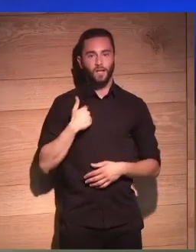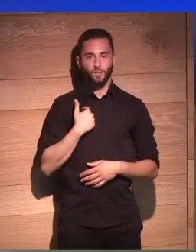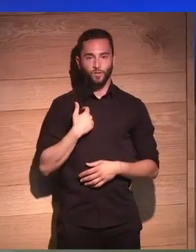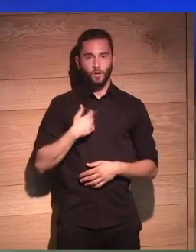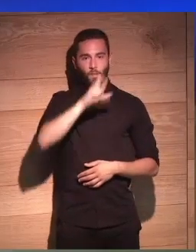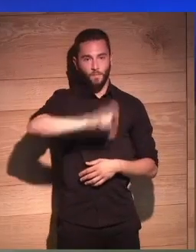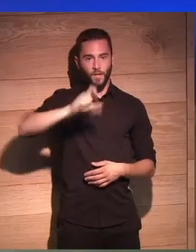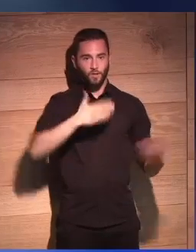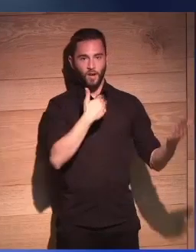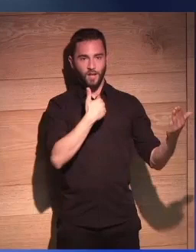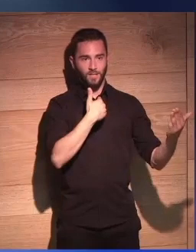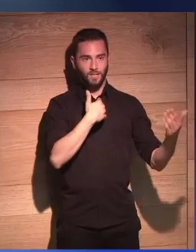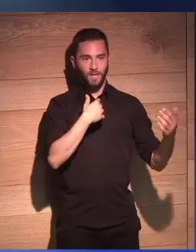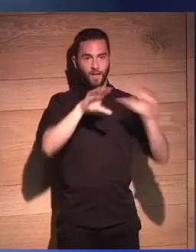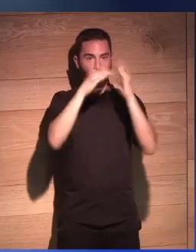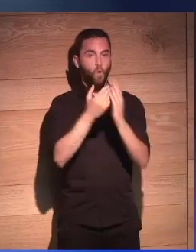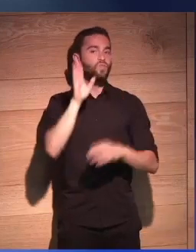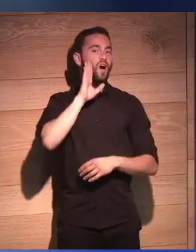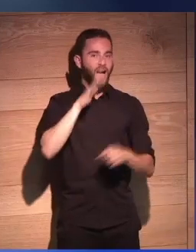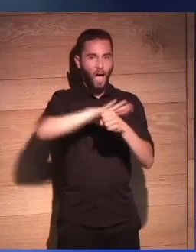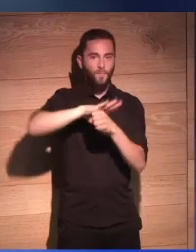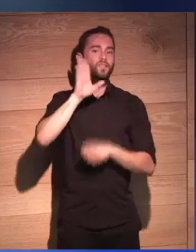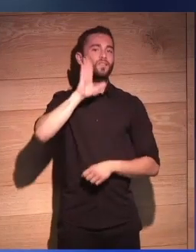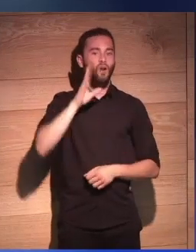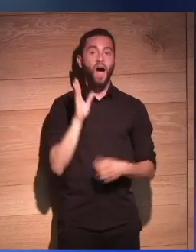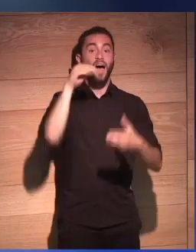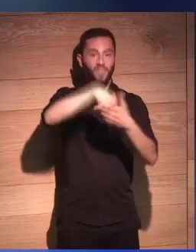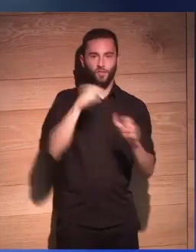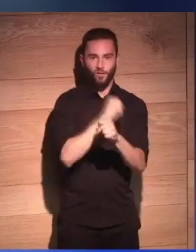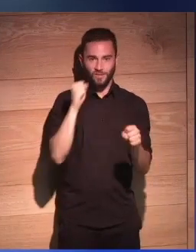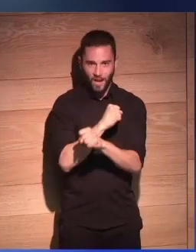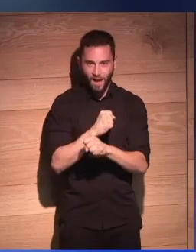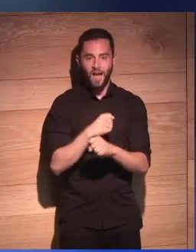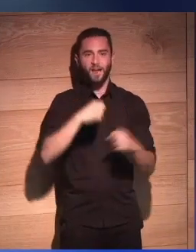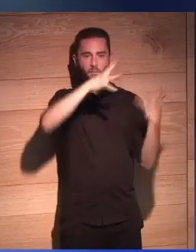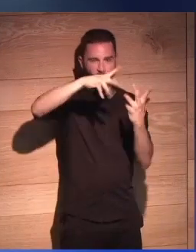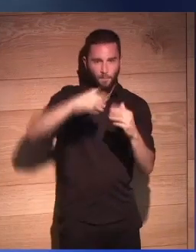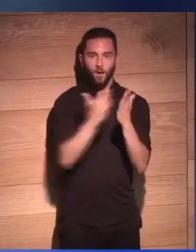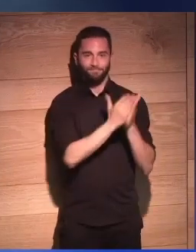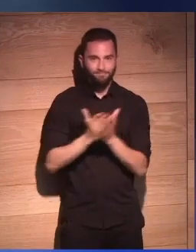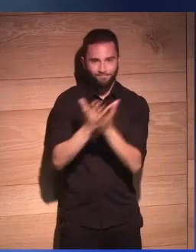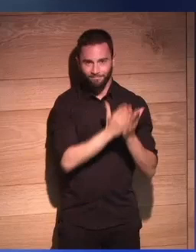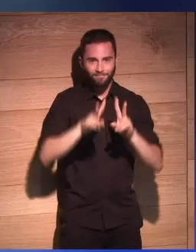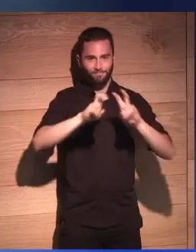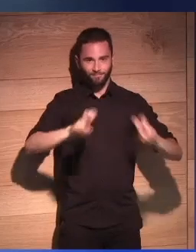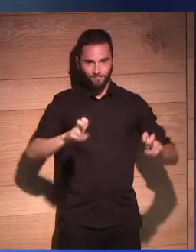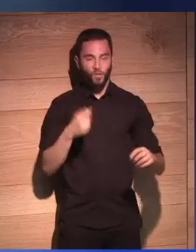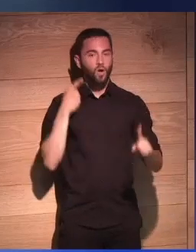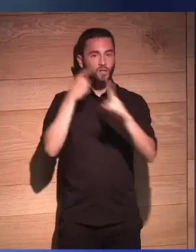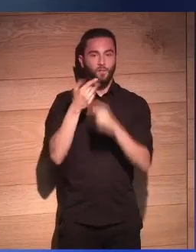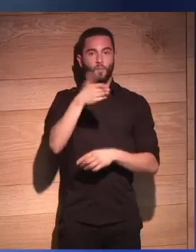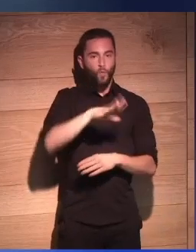gente que trabaja en ese mundo y de hecho han hecho estudios matemáticos mirando la posibilidad de curar la muerte